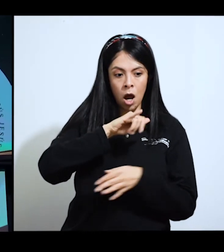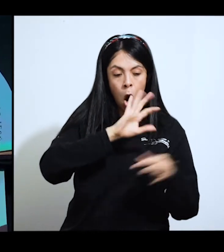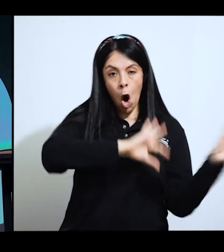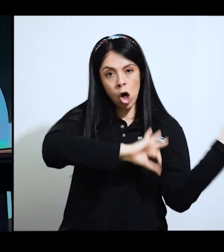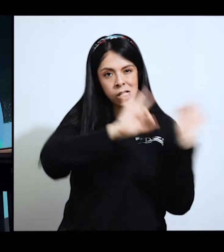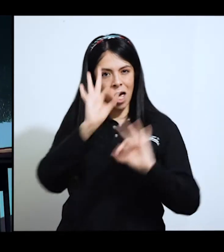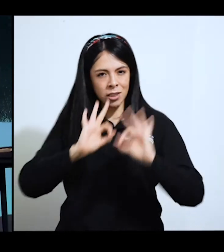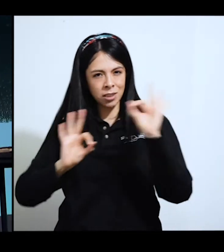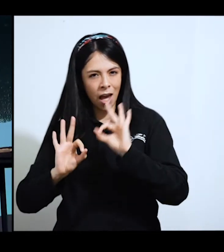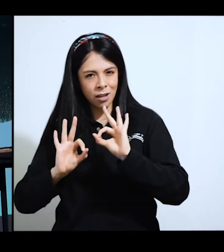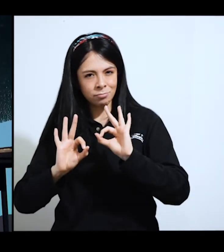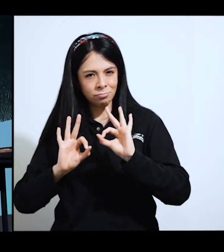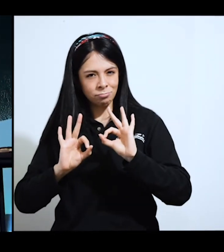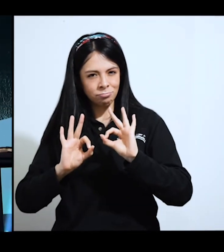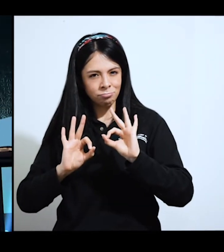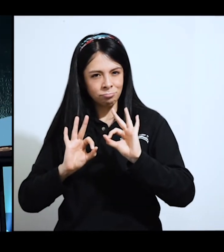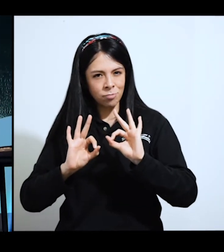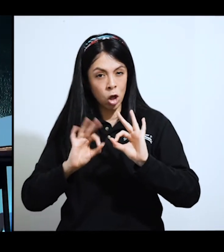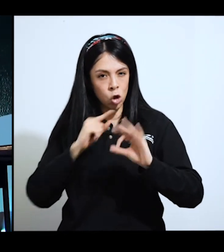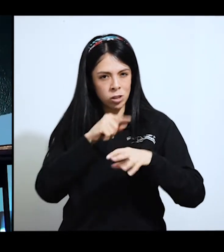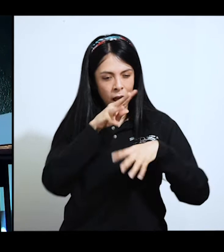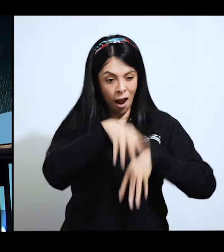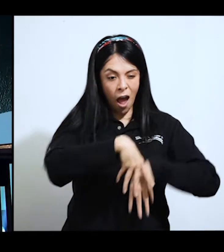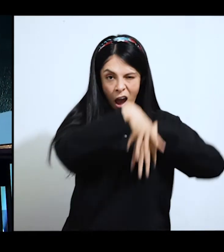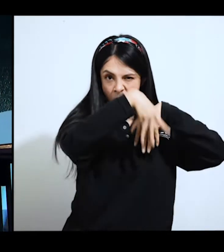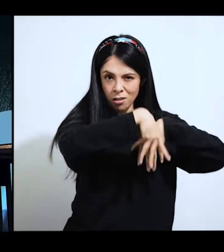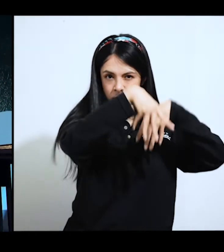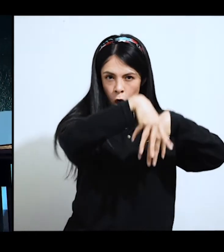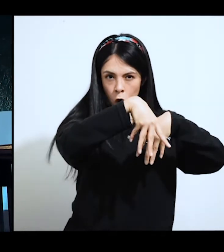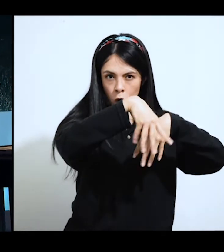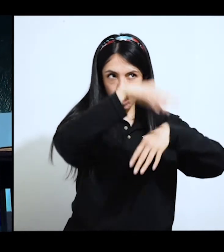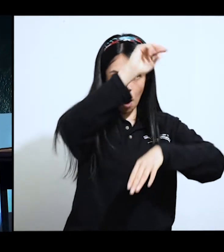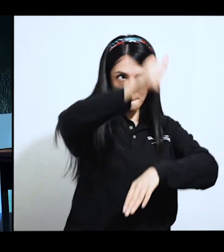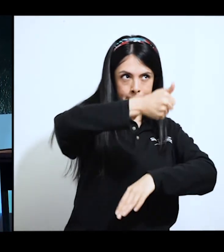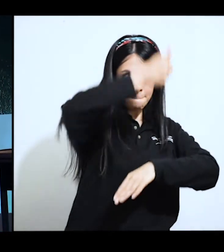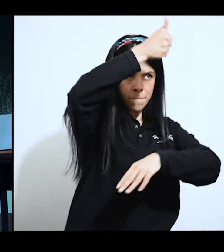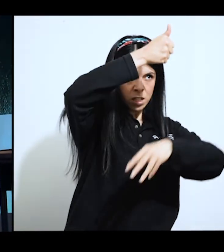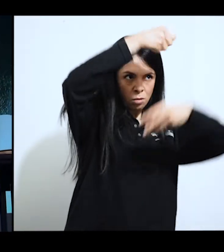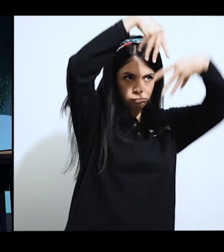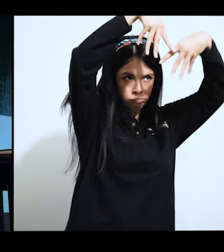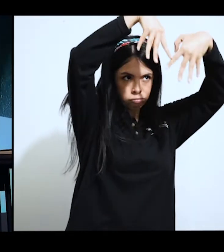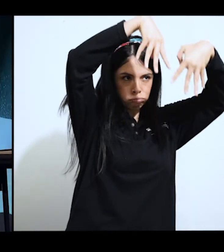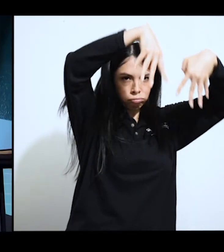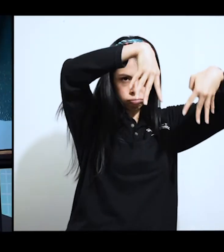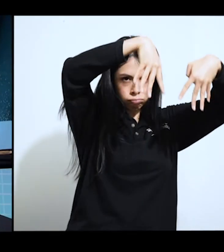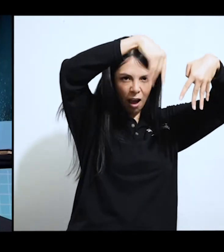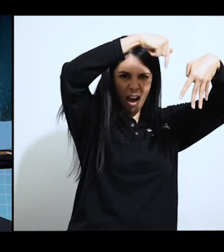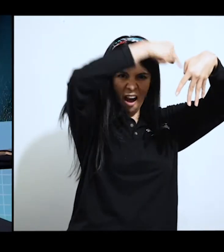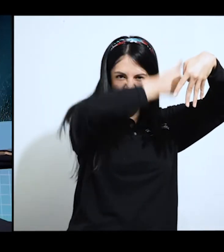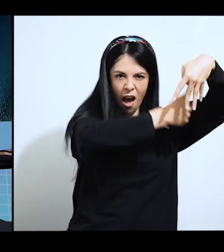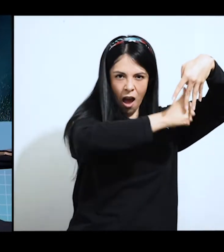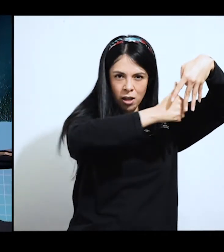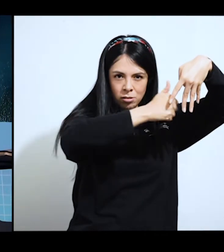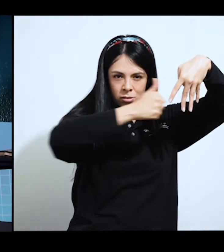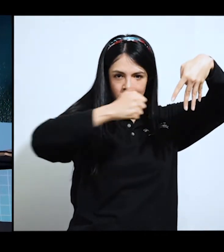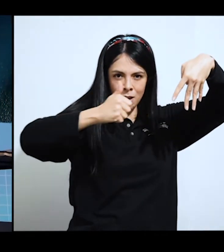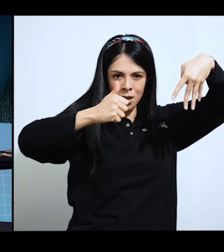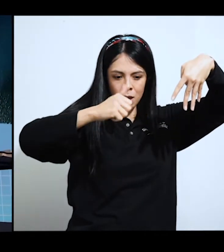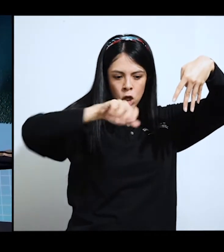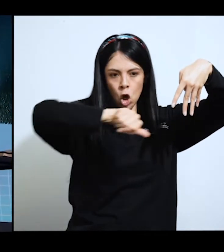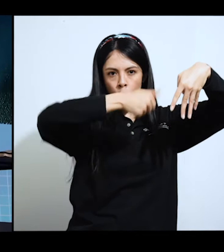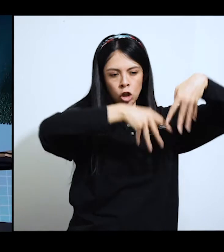muy organizado para él lograr sus propósitos. Él tiene todo un ejército de